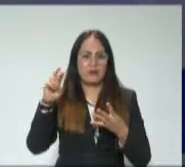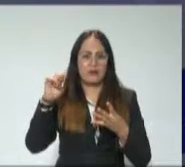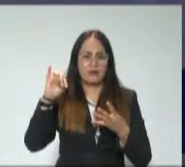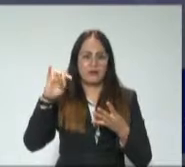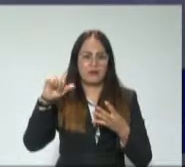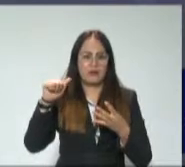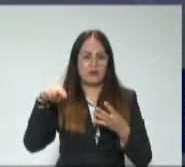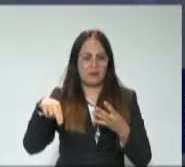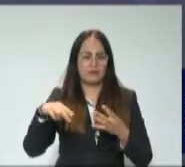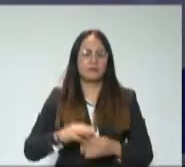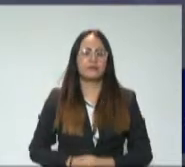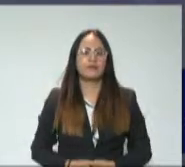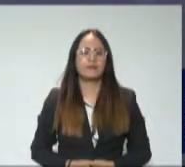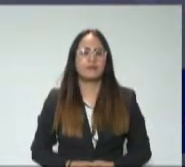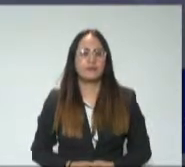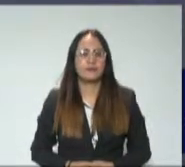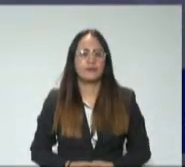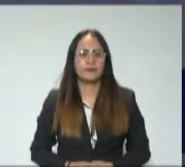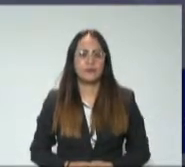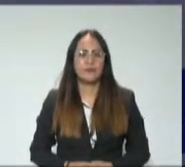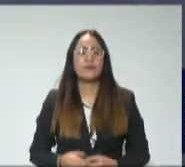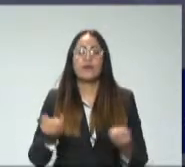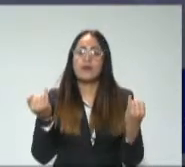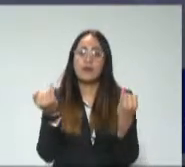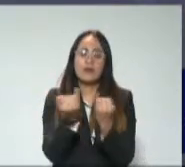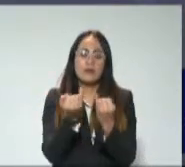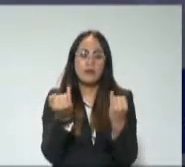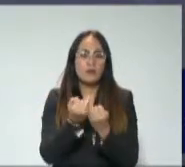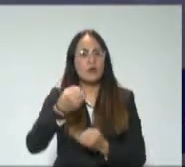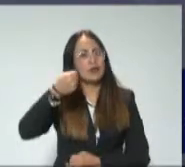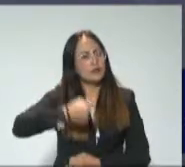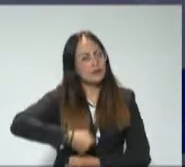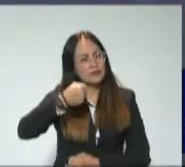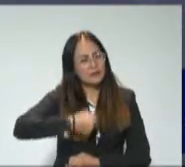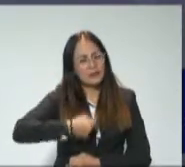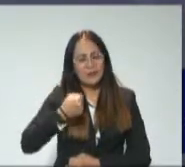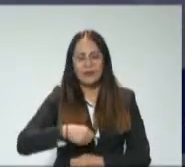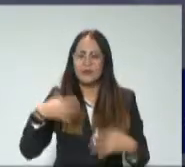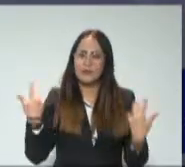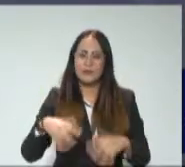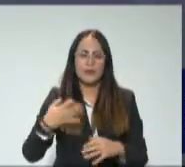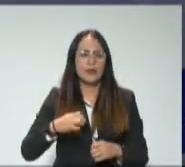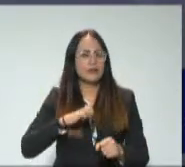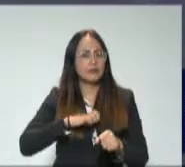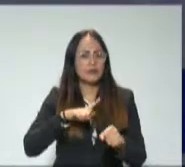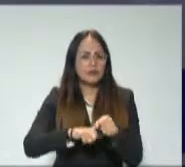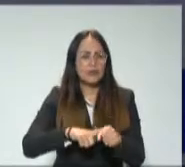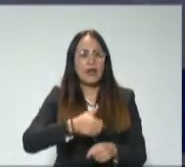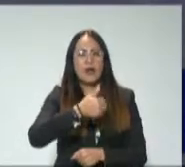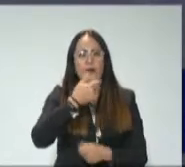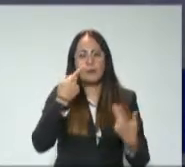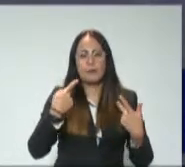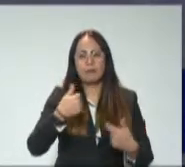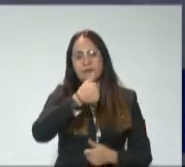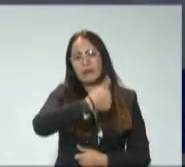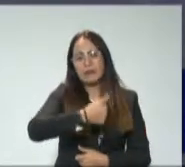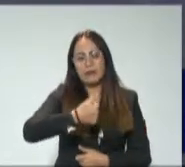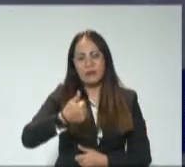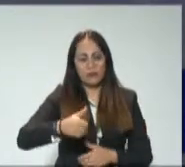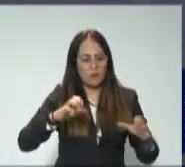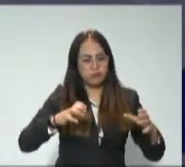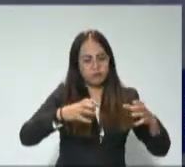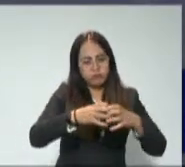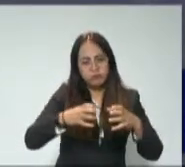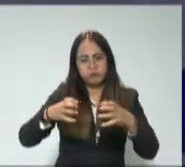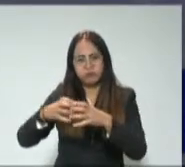Alcalá Y por supuesto saluda de forma muy especial a cada una de las comisionadas